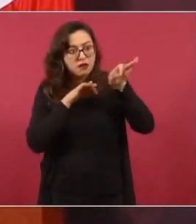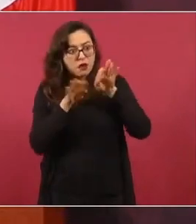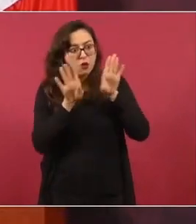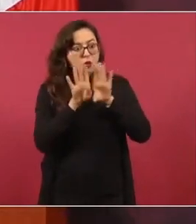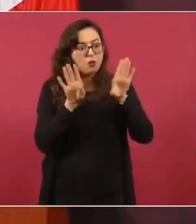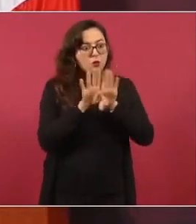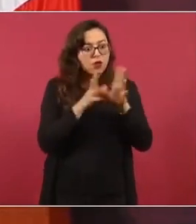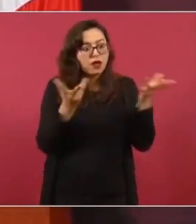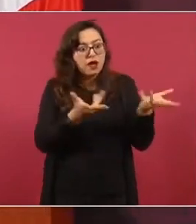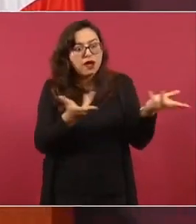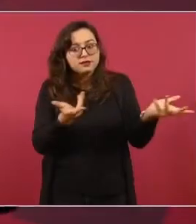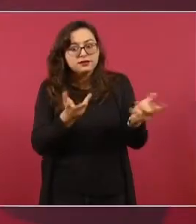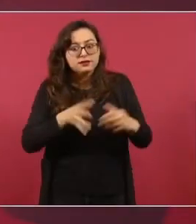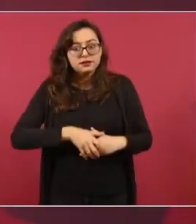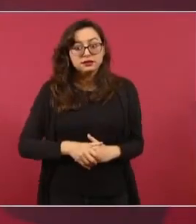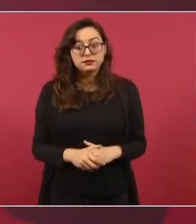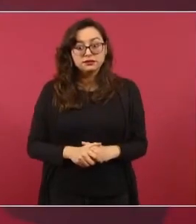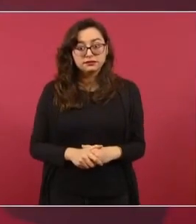¿qué hace?